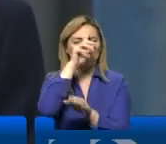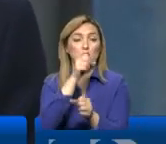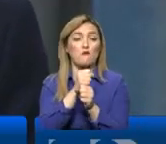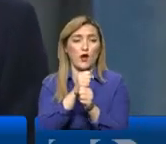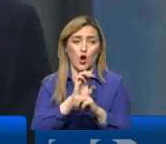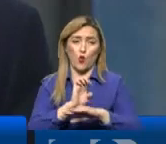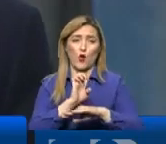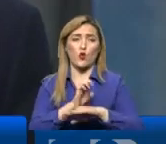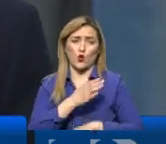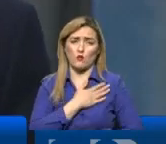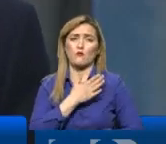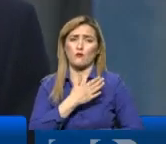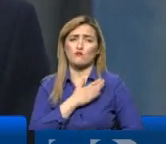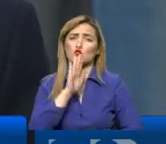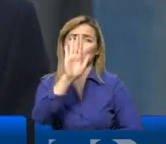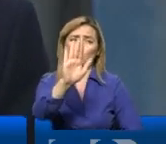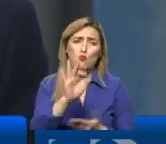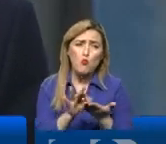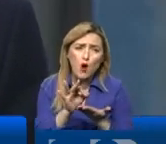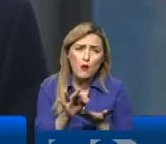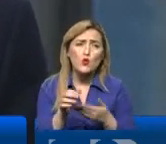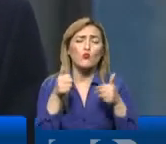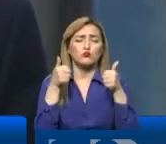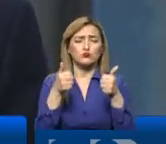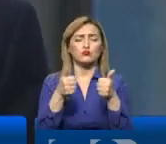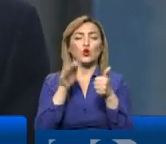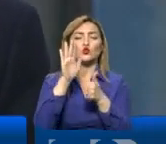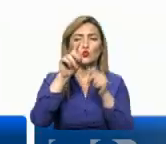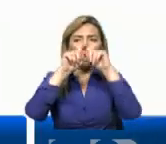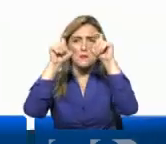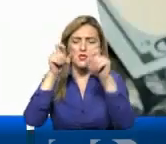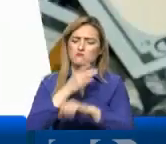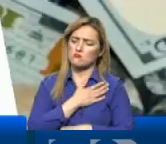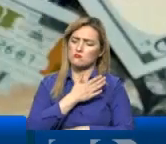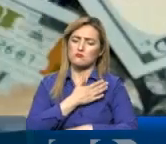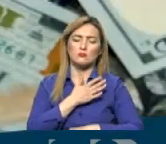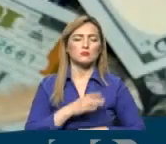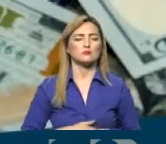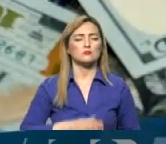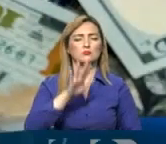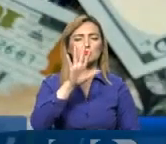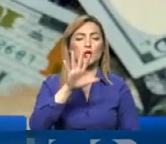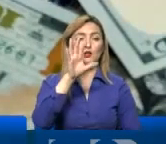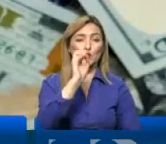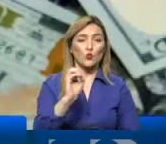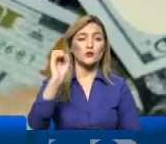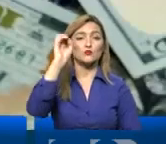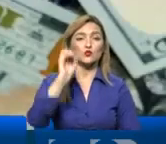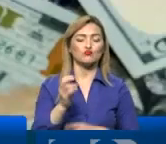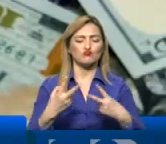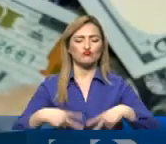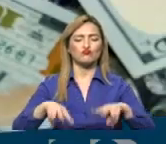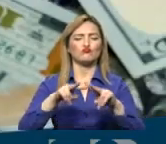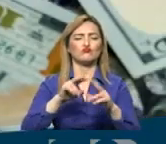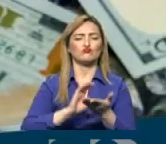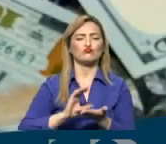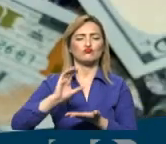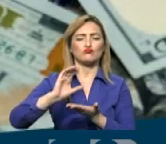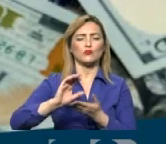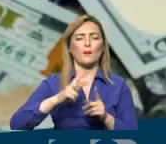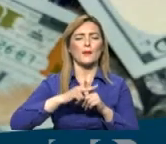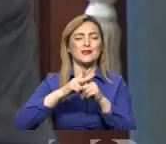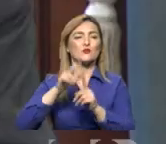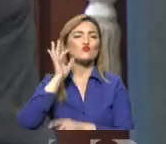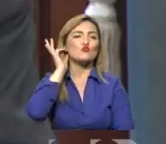Ecuador. Tenemos fe en su pueblo, tenemos fe en sus empresarios. El 50% de este monto se destinará a